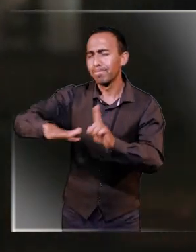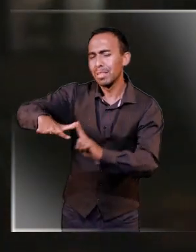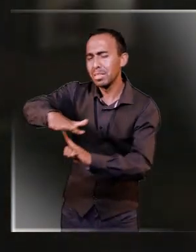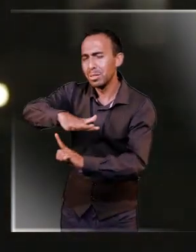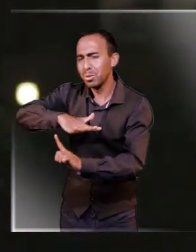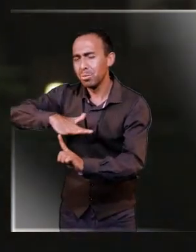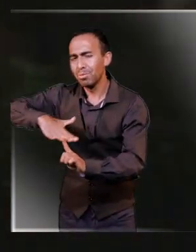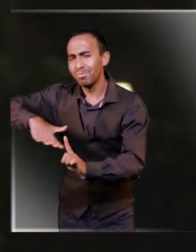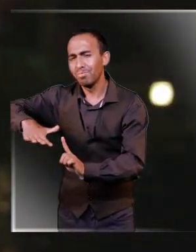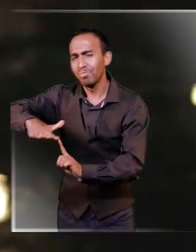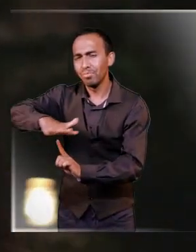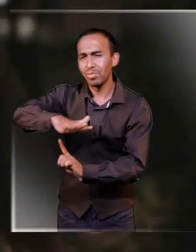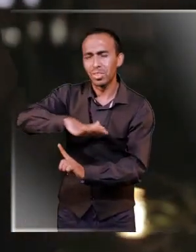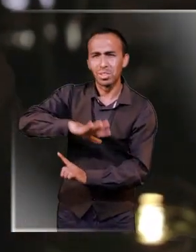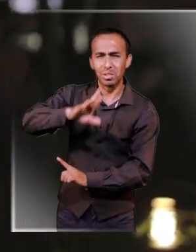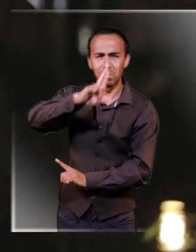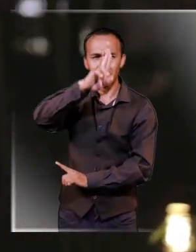situaciones